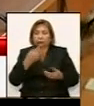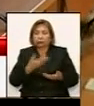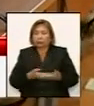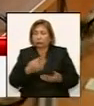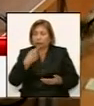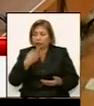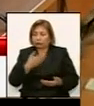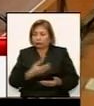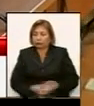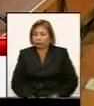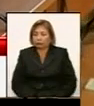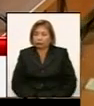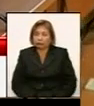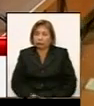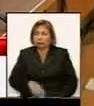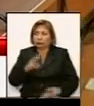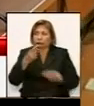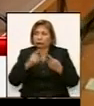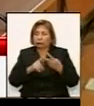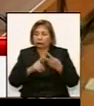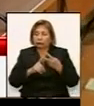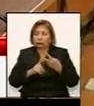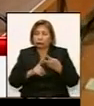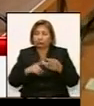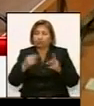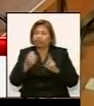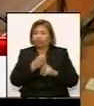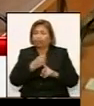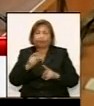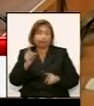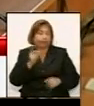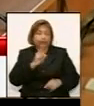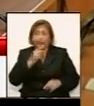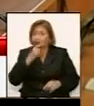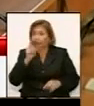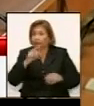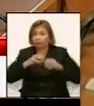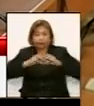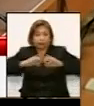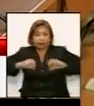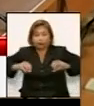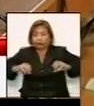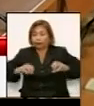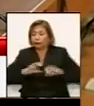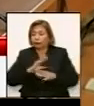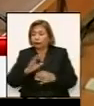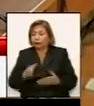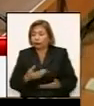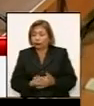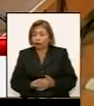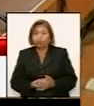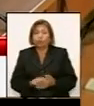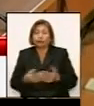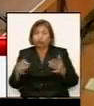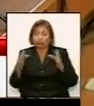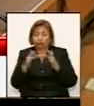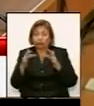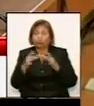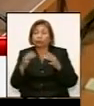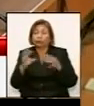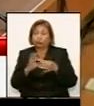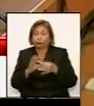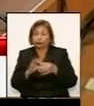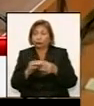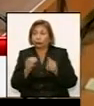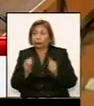violencia. Por este segundo punto también, estas violencias no se dan de manera aislada, sino generalmente ocurren, están interconectadas, ocurren de